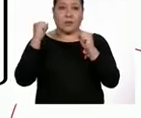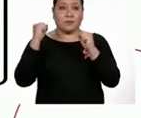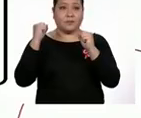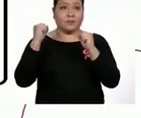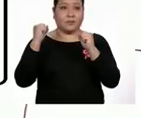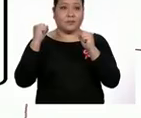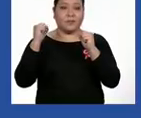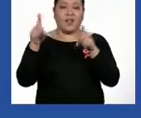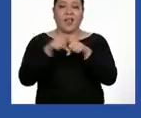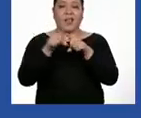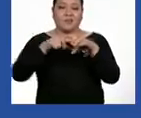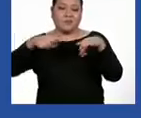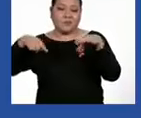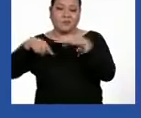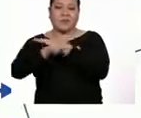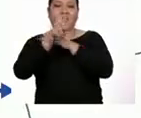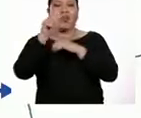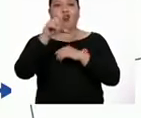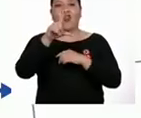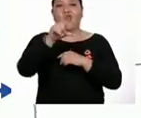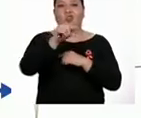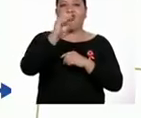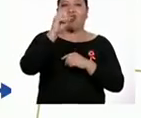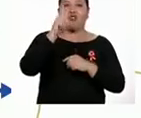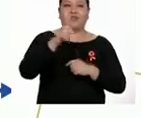claro, también metimos un gol.